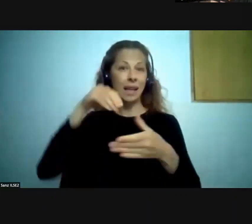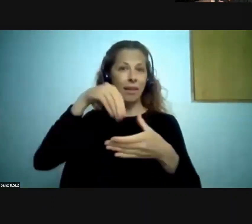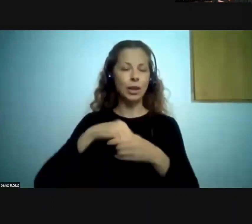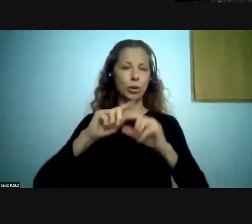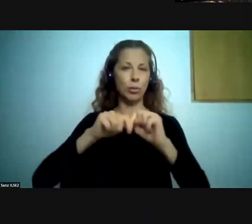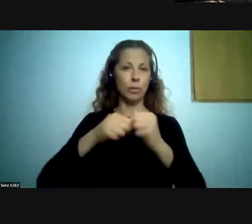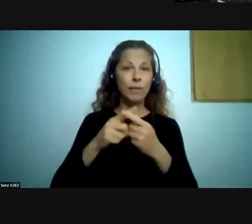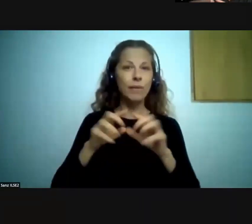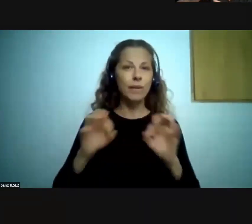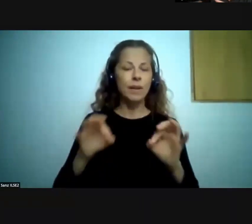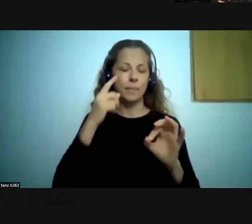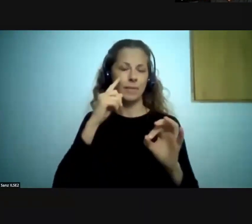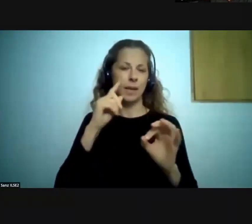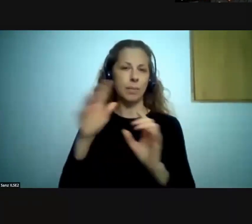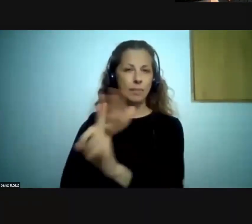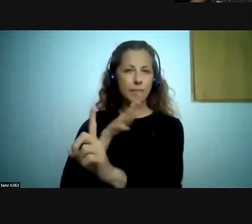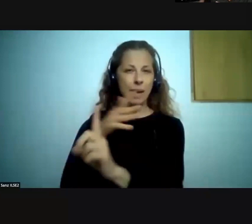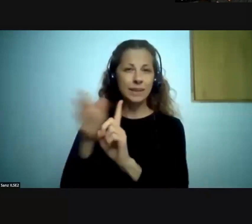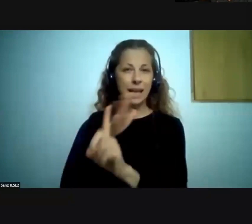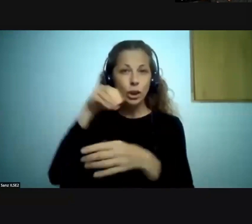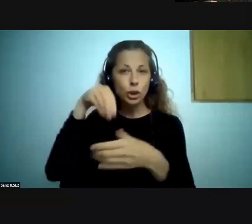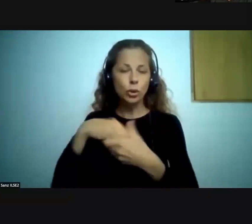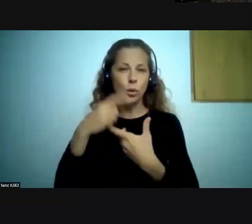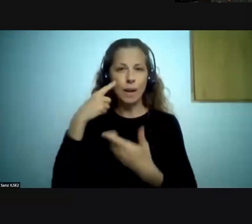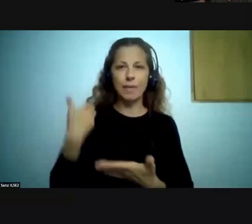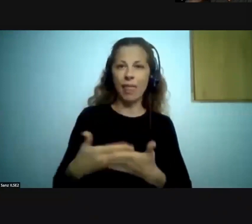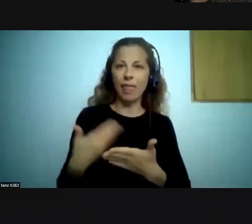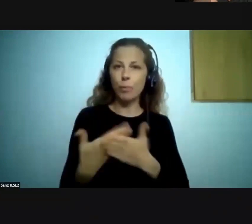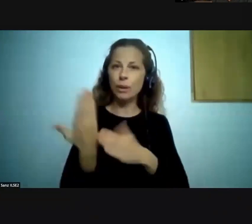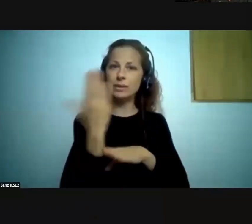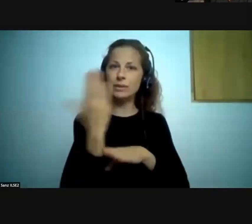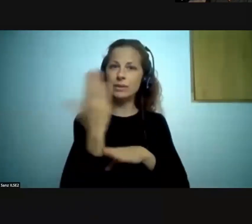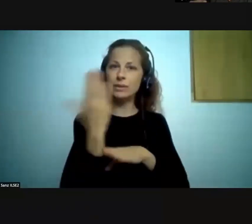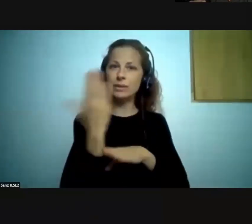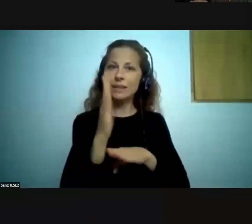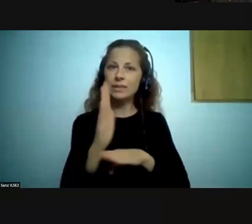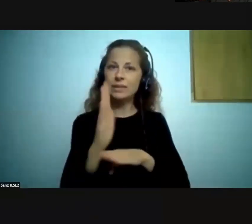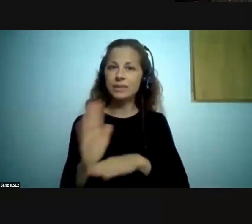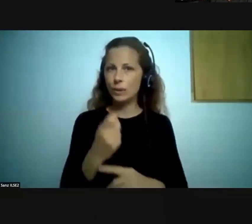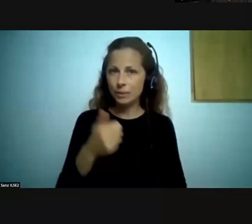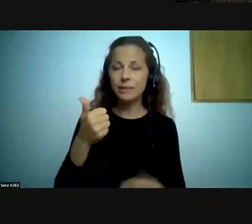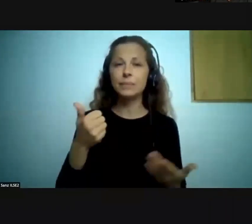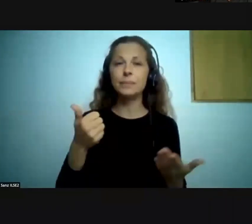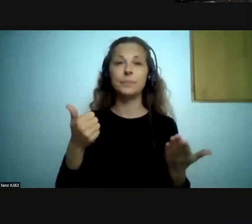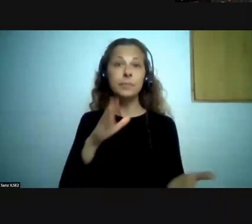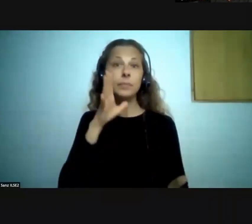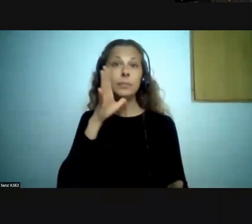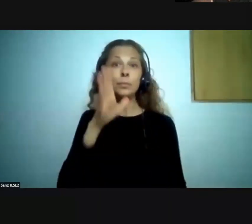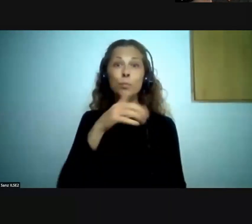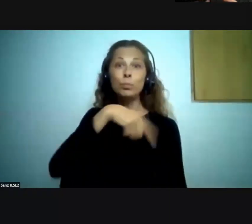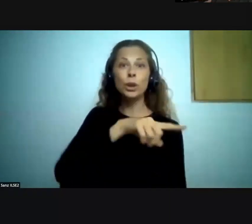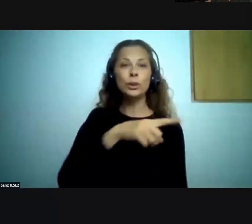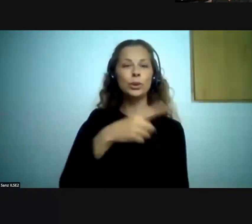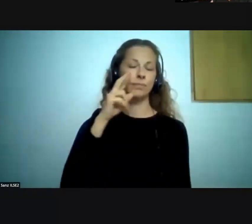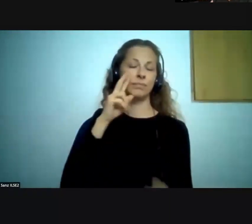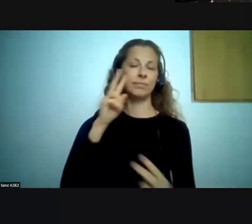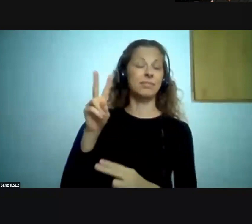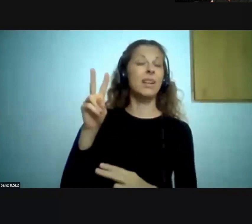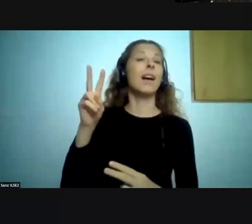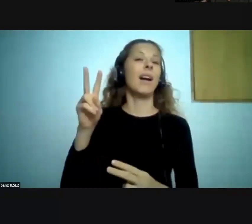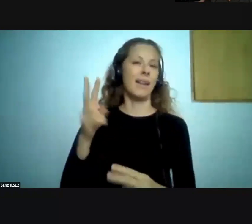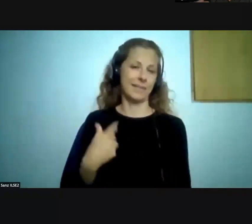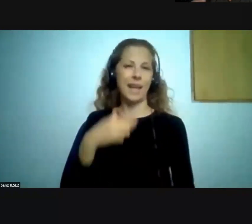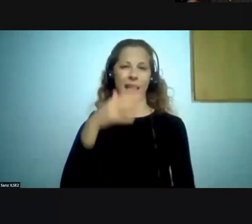ni elementos que puedan darle objetividad a los hechos, pues se argumenta bajo la idea de que es